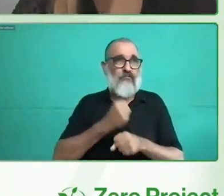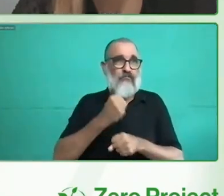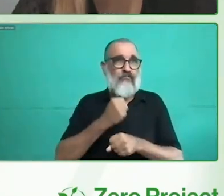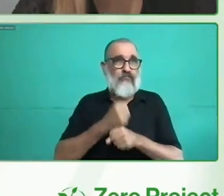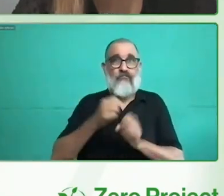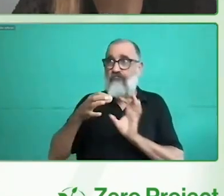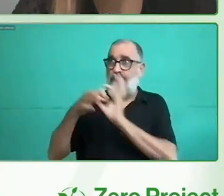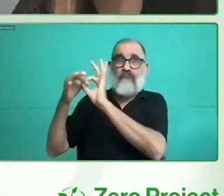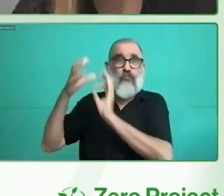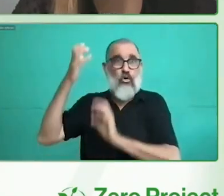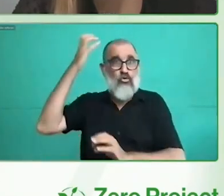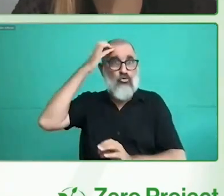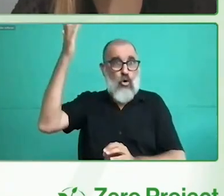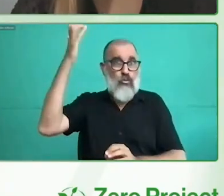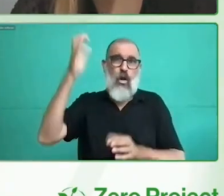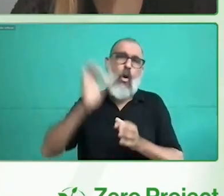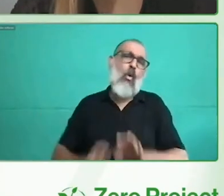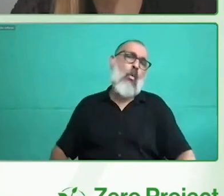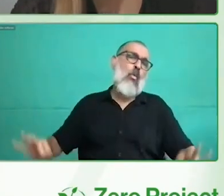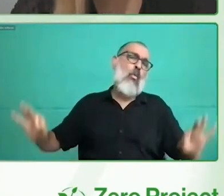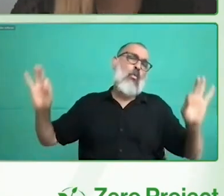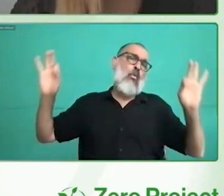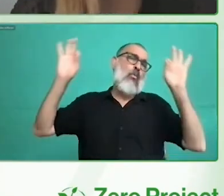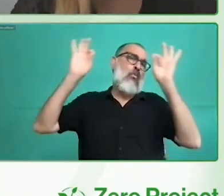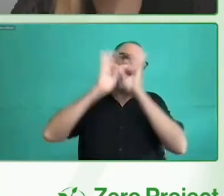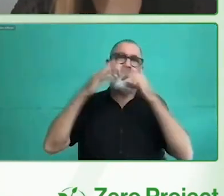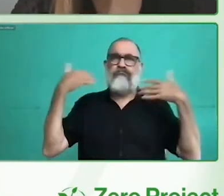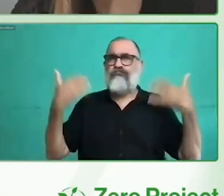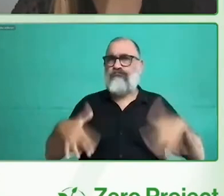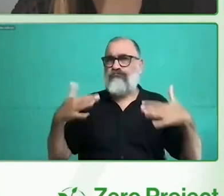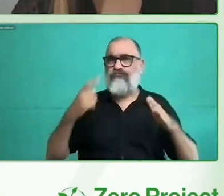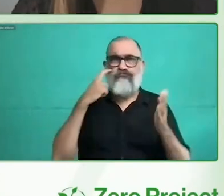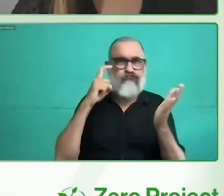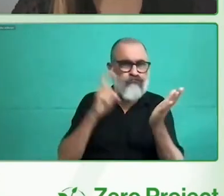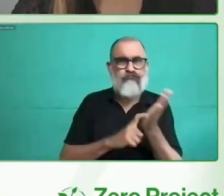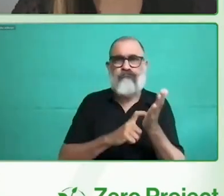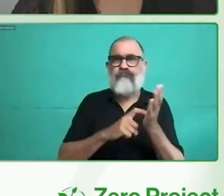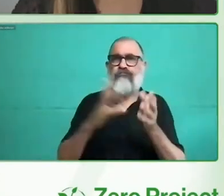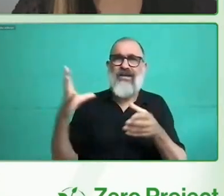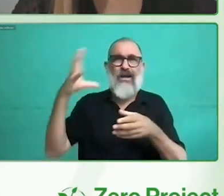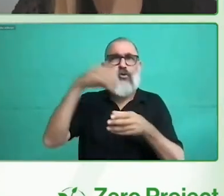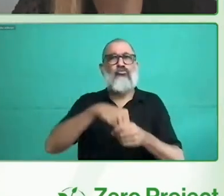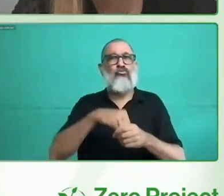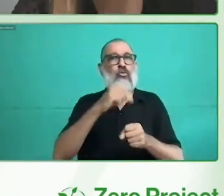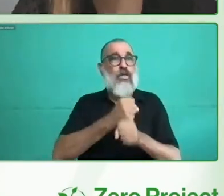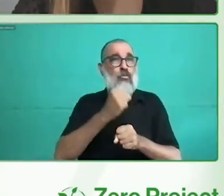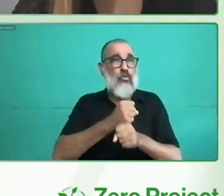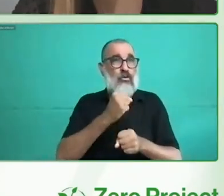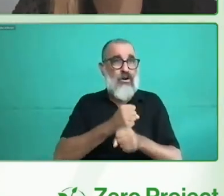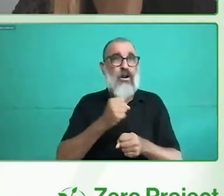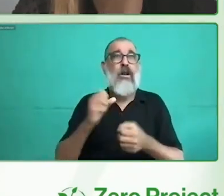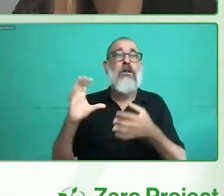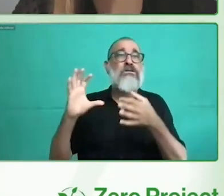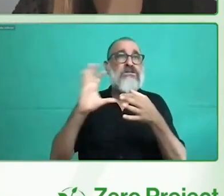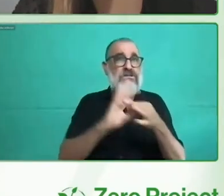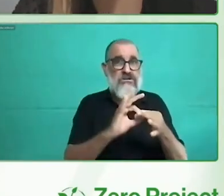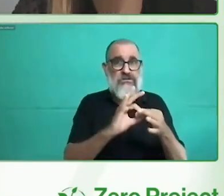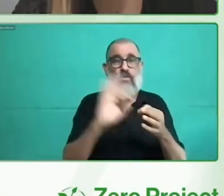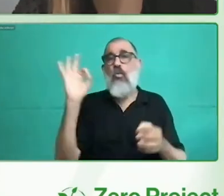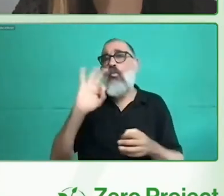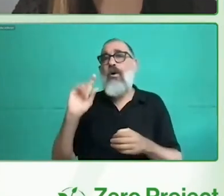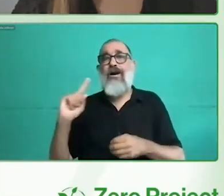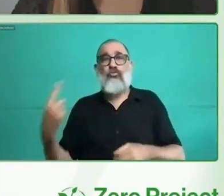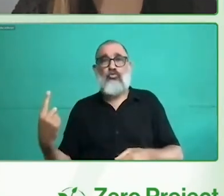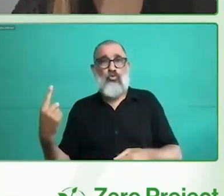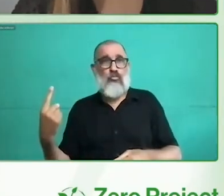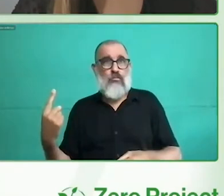y estrategias multiactor. Tenemos que trabajar con un enfoque de la discapacidad específica del público con el que